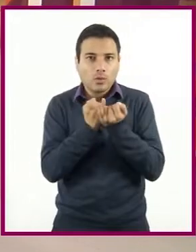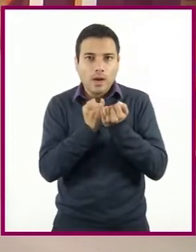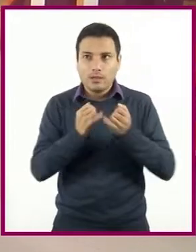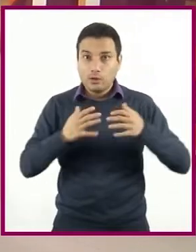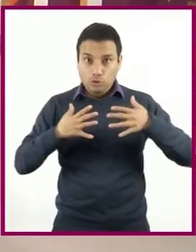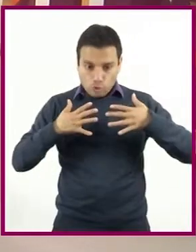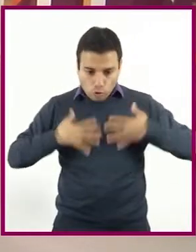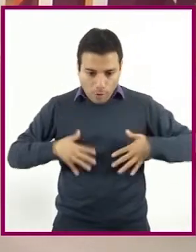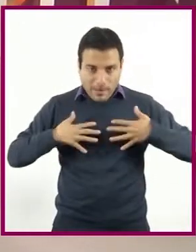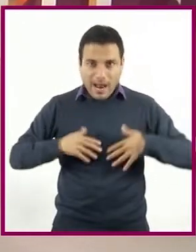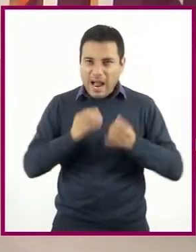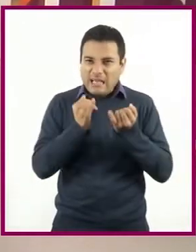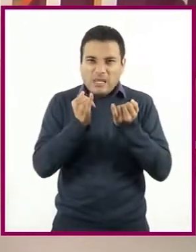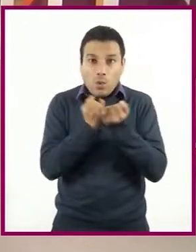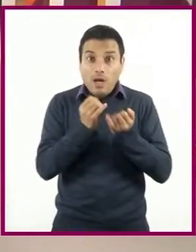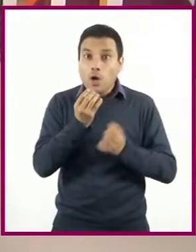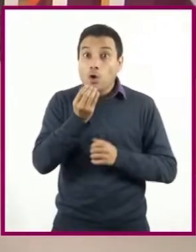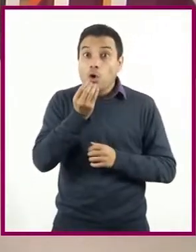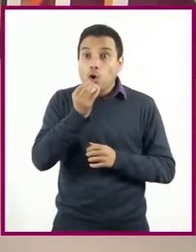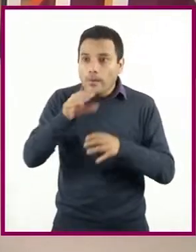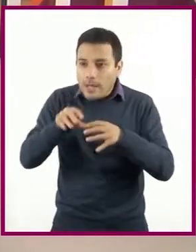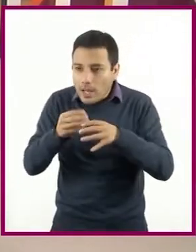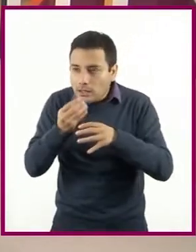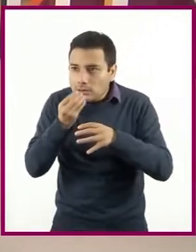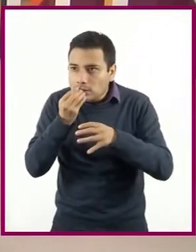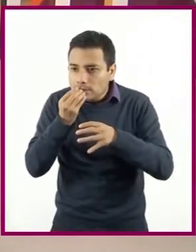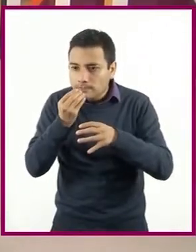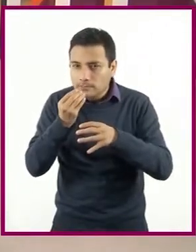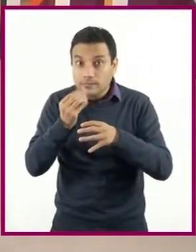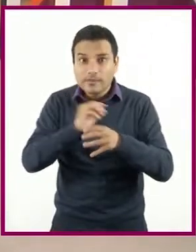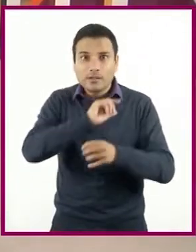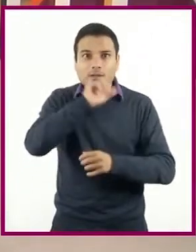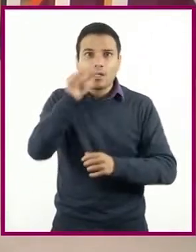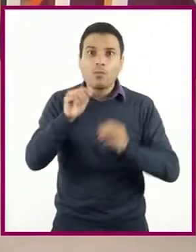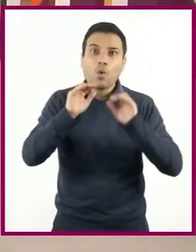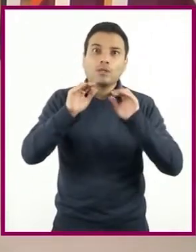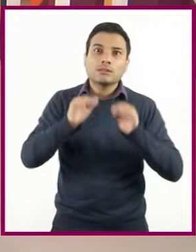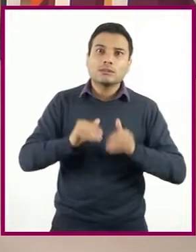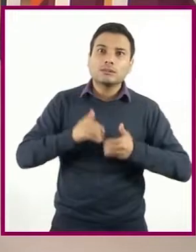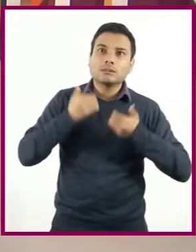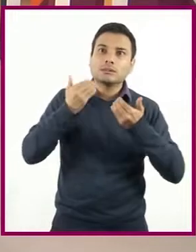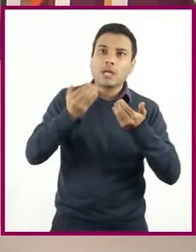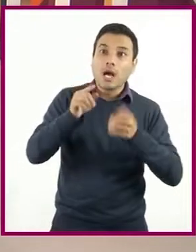probar su comida y de pronto llegar al Templo Mayor.